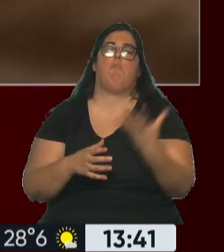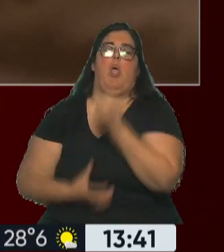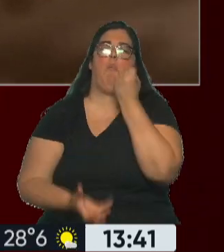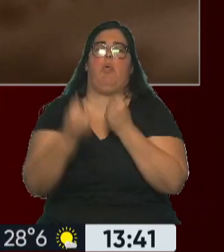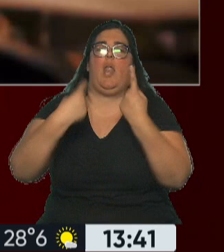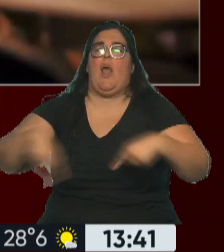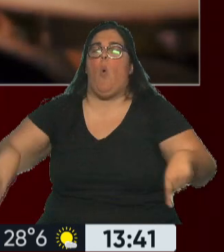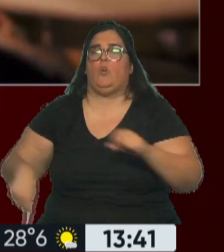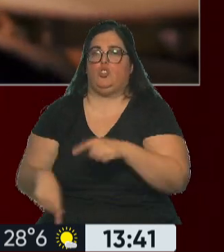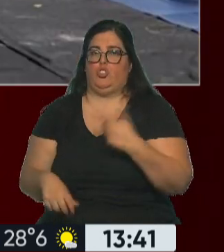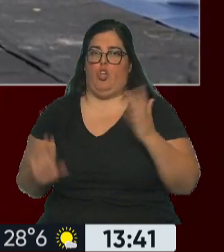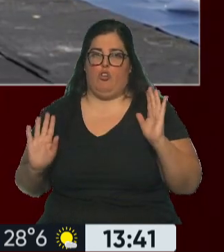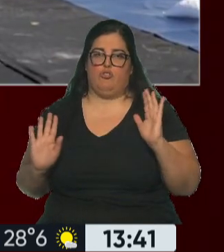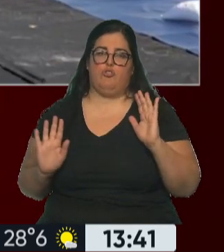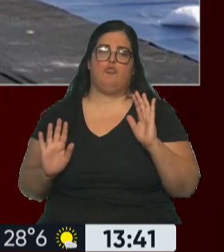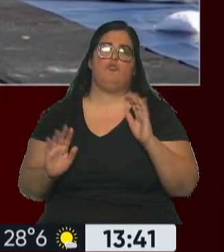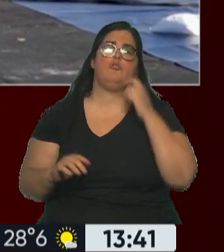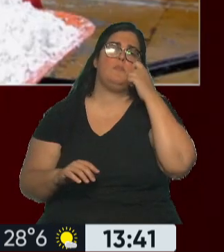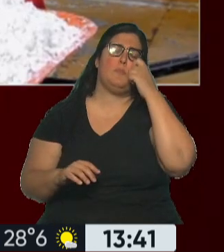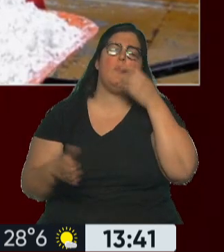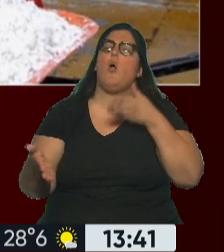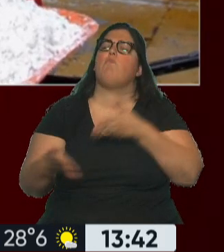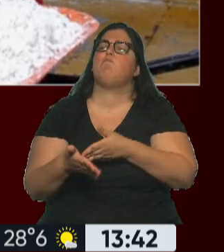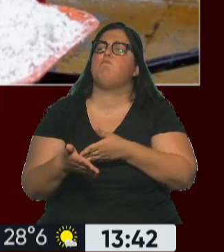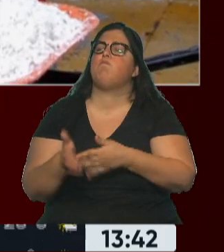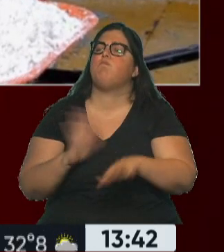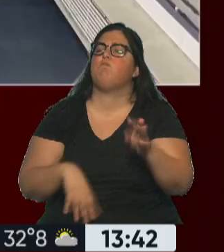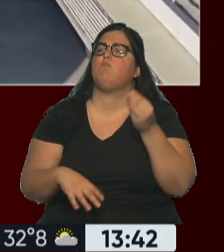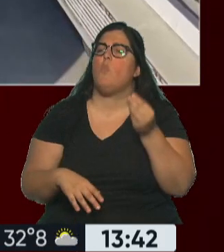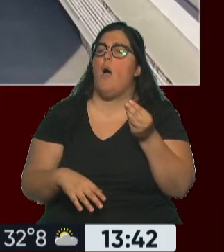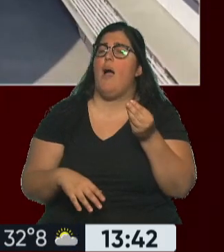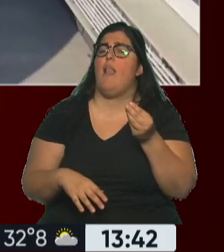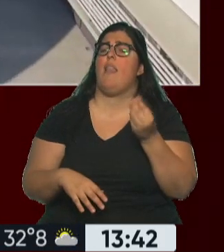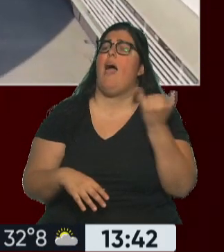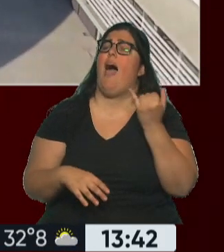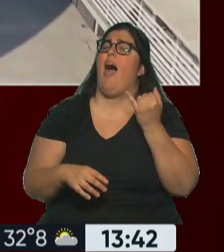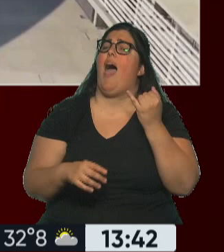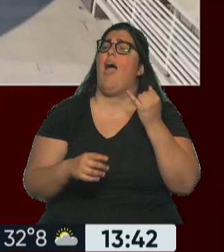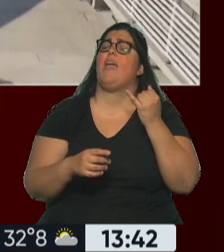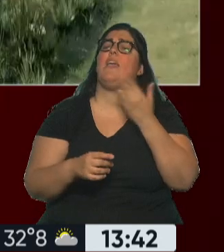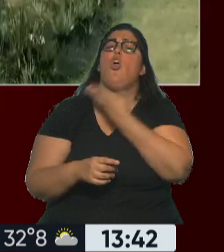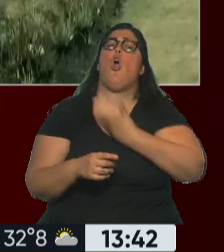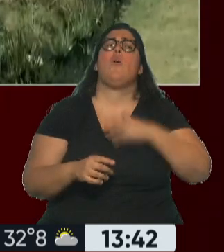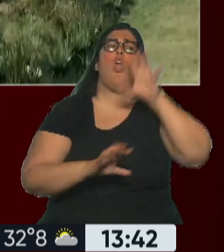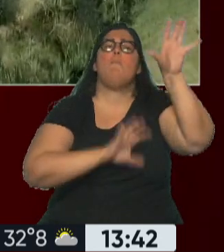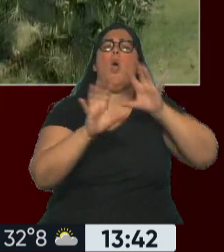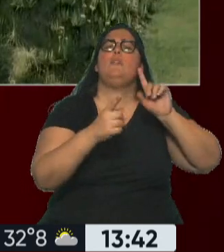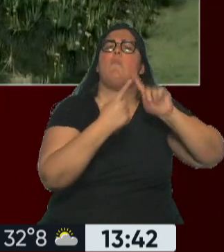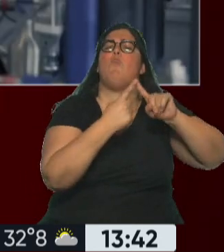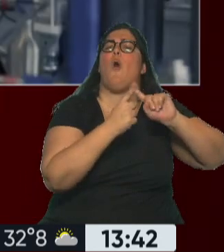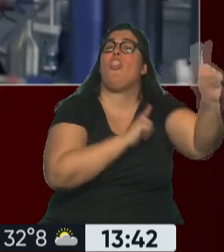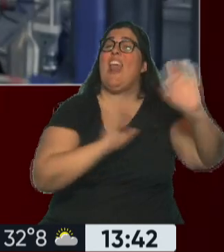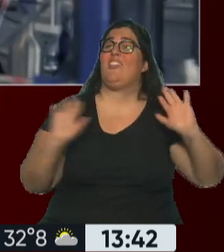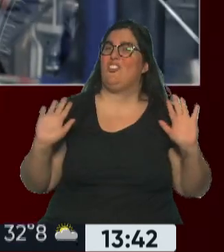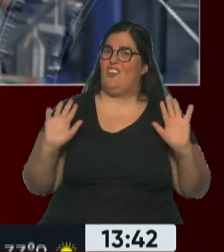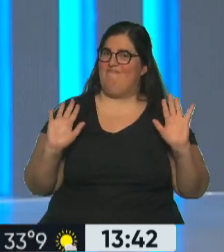su vez lo que sucede básicamente es, ¿cuál es el obstáculo ahí? Es que trazan un tipo de relación muy directa con las gobernaciones provinciales. Nosotros estuvimos